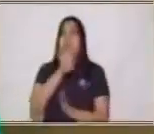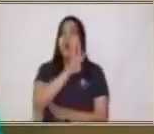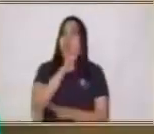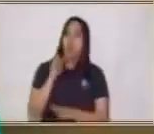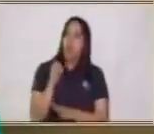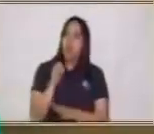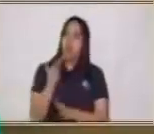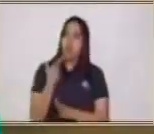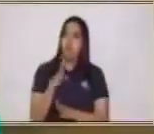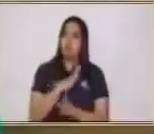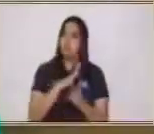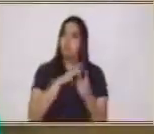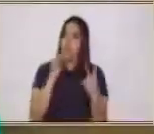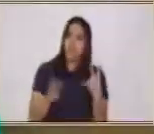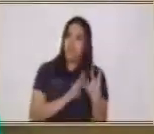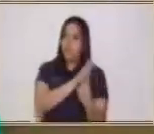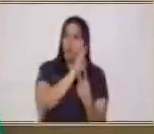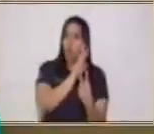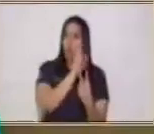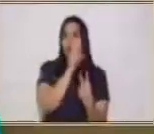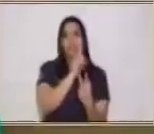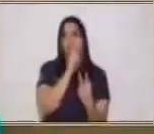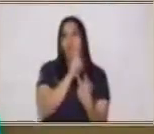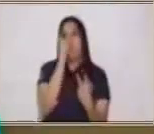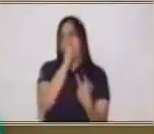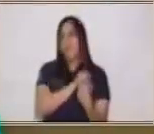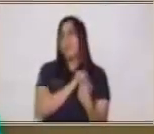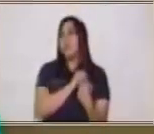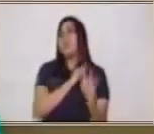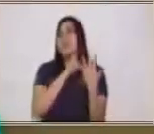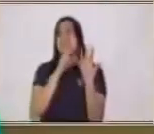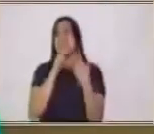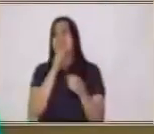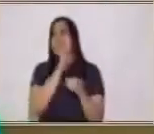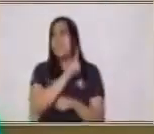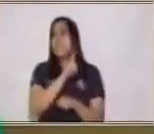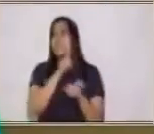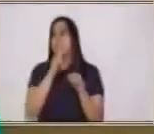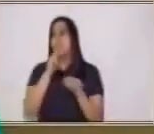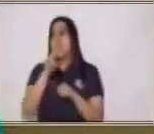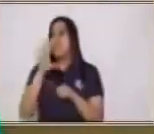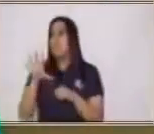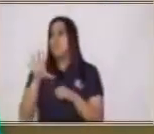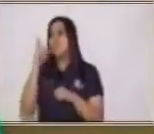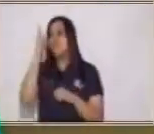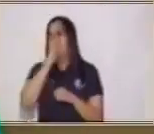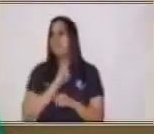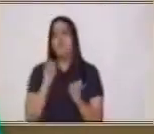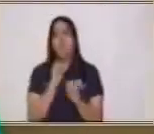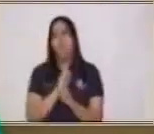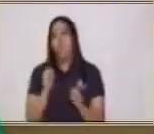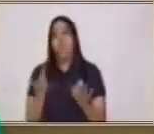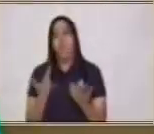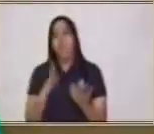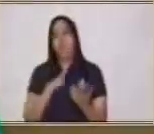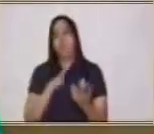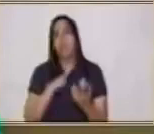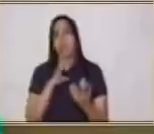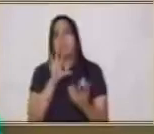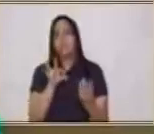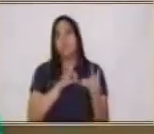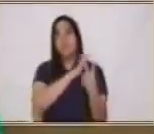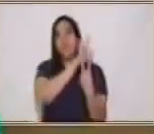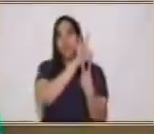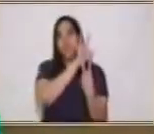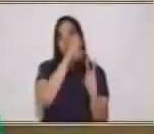y 625 tampoco tiene raíz cúbica. Aquí debemos de aplicar un factor común, que en